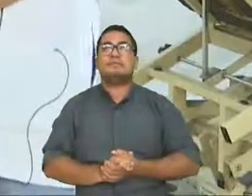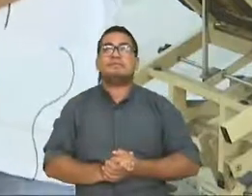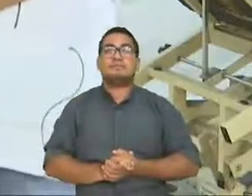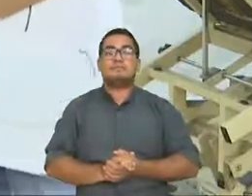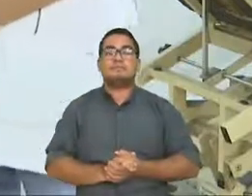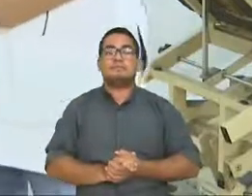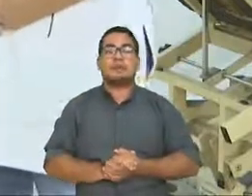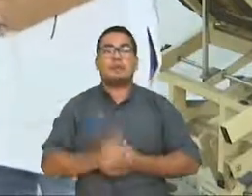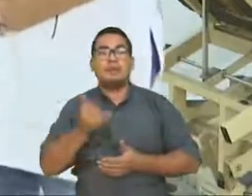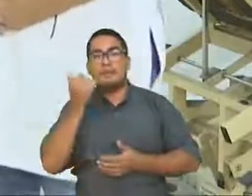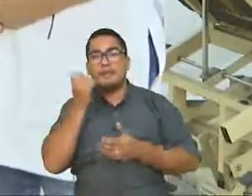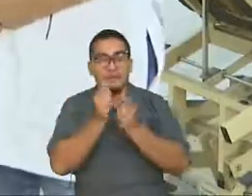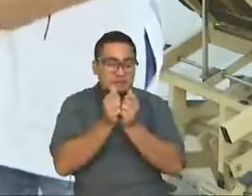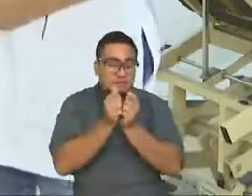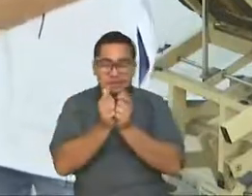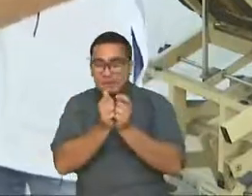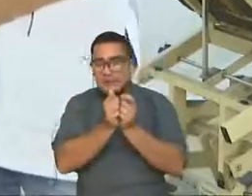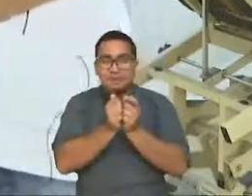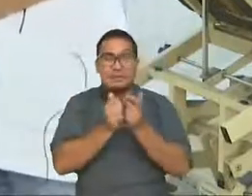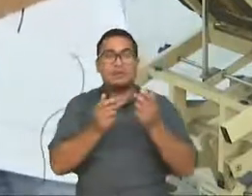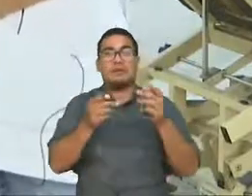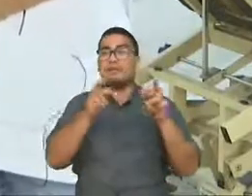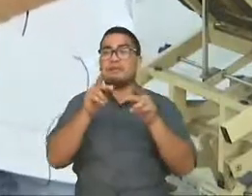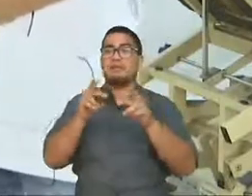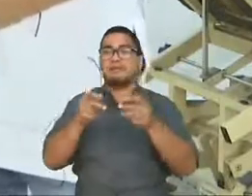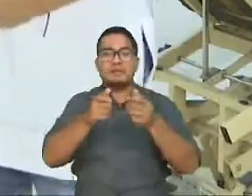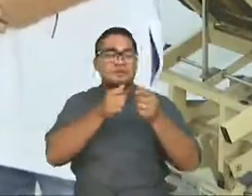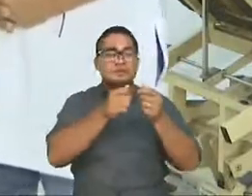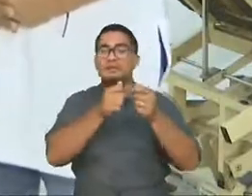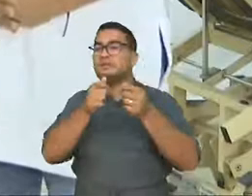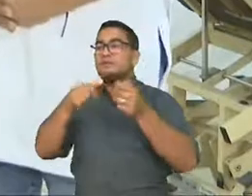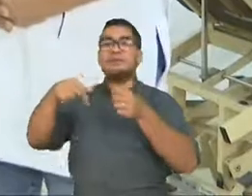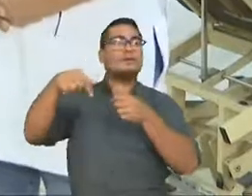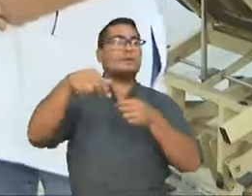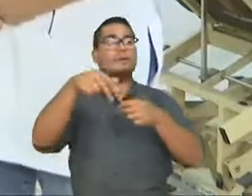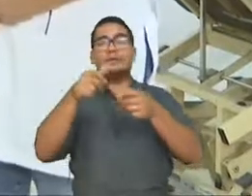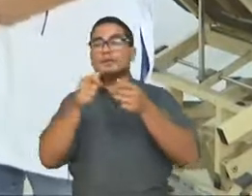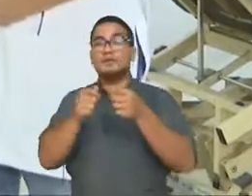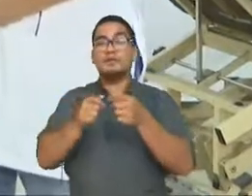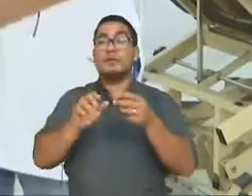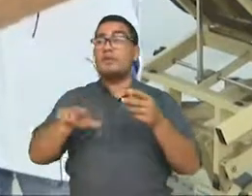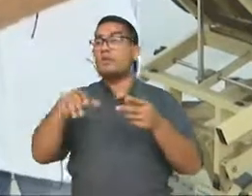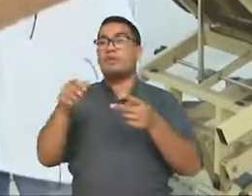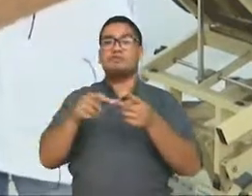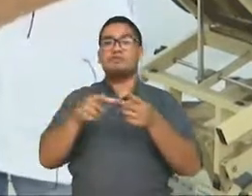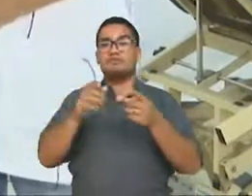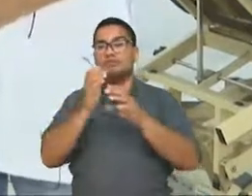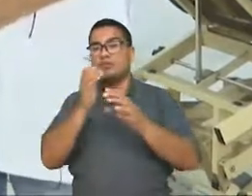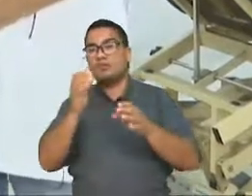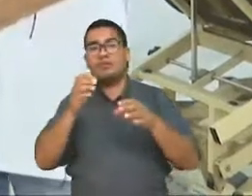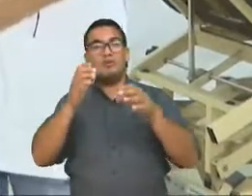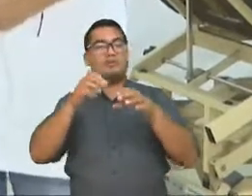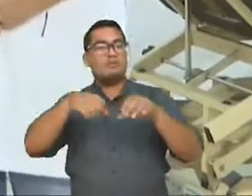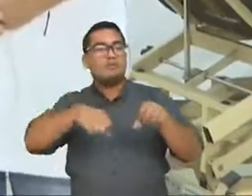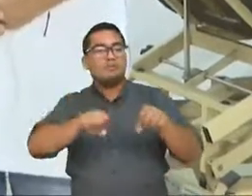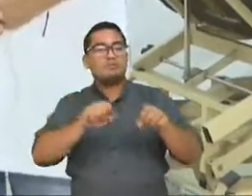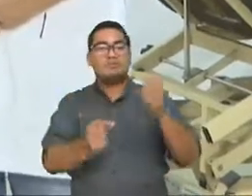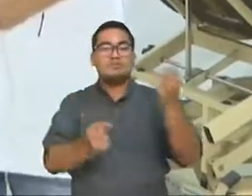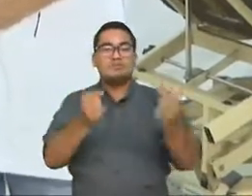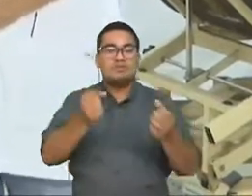se ha vuelto una distracción tanto para los peatones, para los conductores, los buseros, los motorizados. Es un